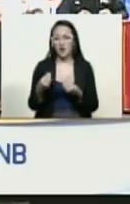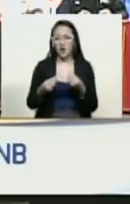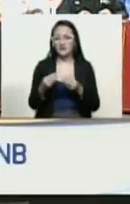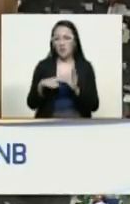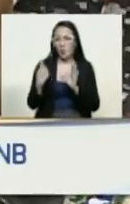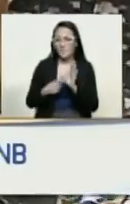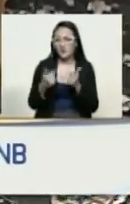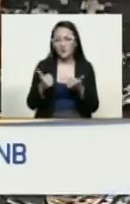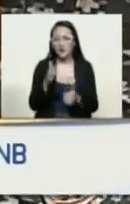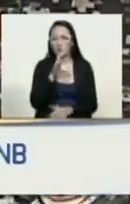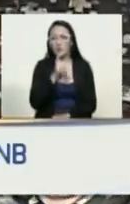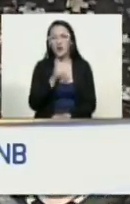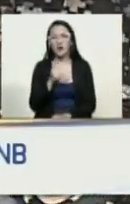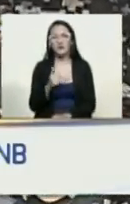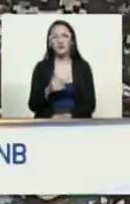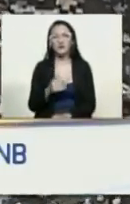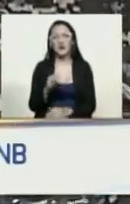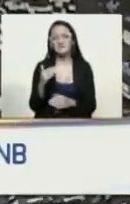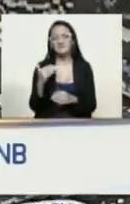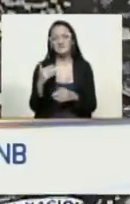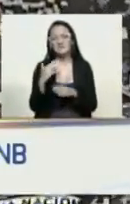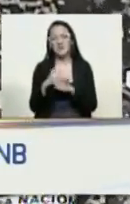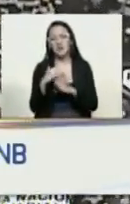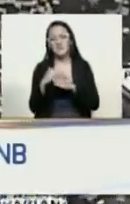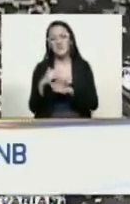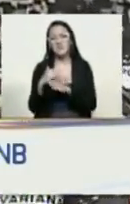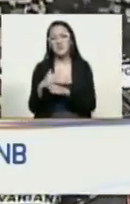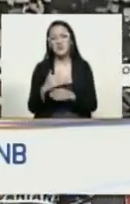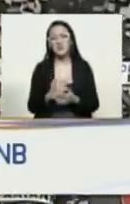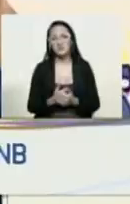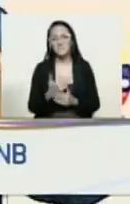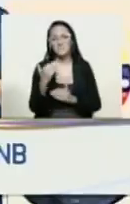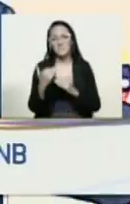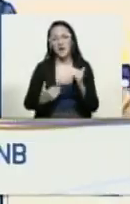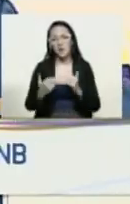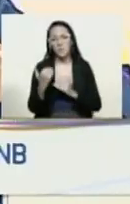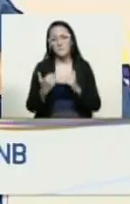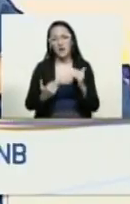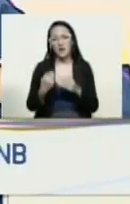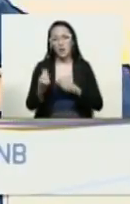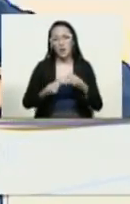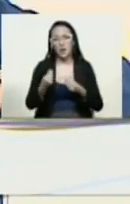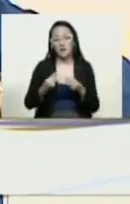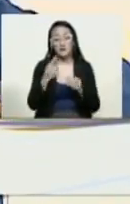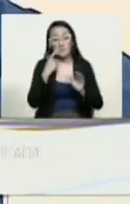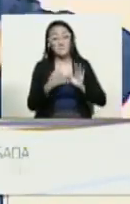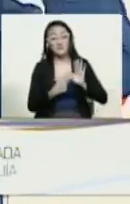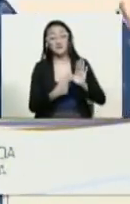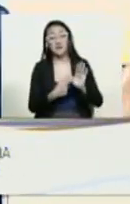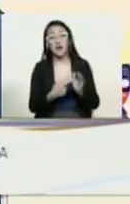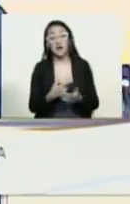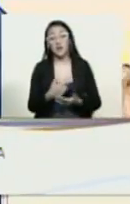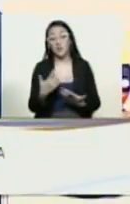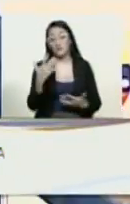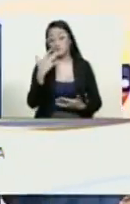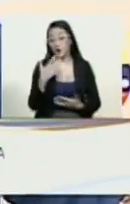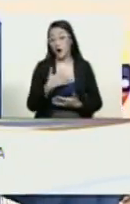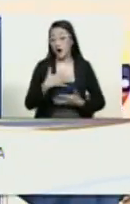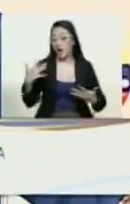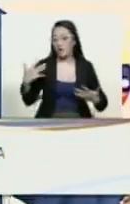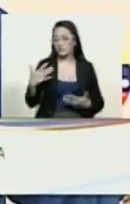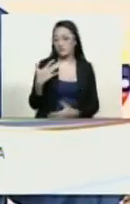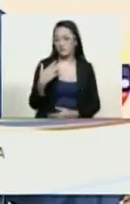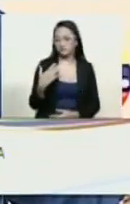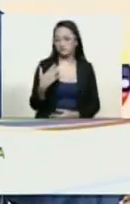y listo. O se contentan con hacer menos de lo mínimo y tratan de presentarlo como que es una gran cosa lo que están